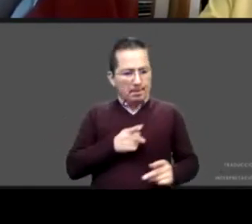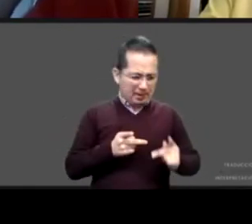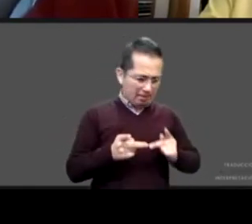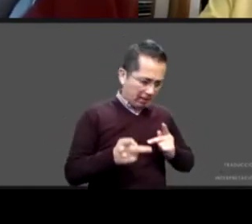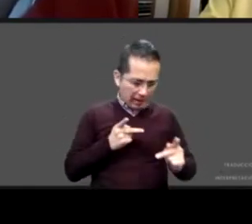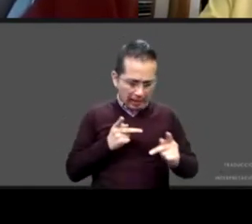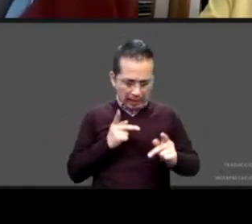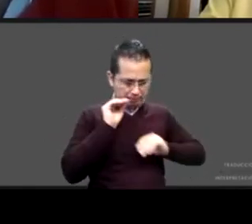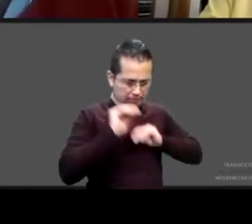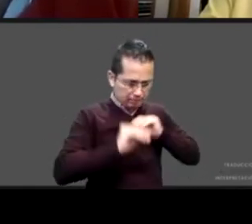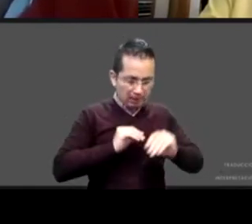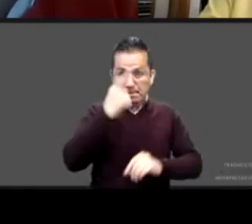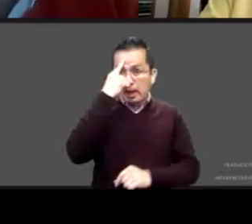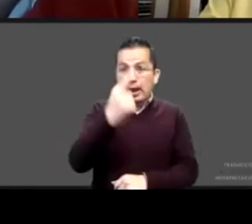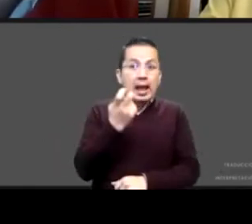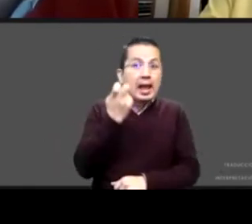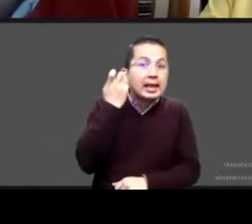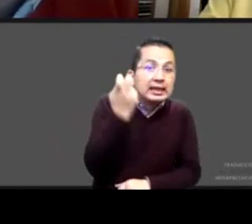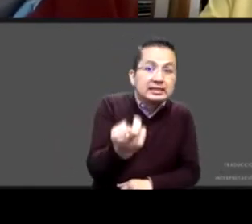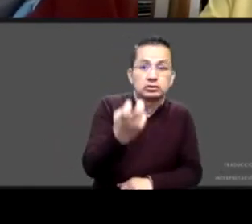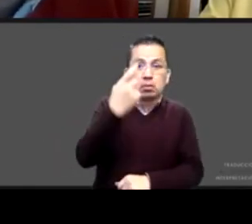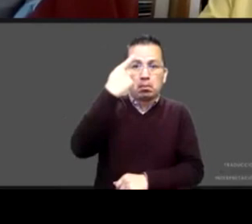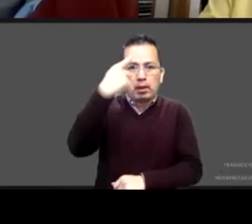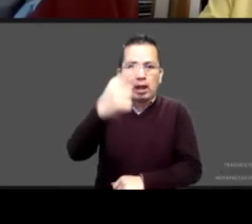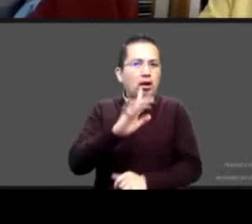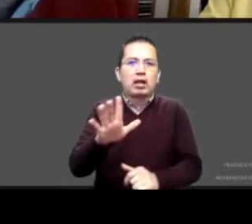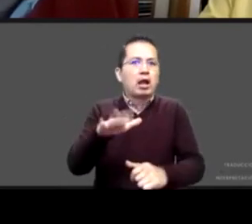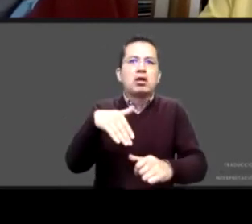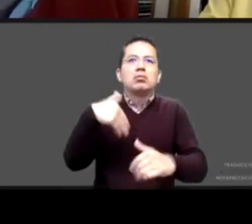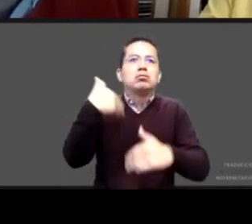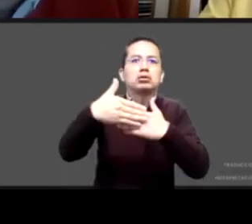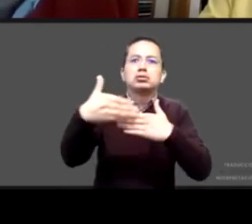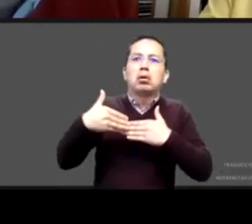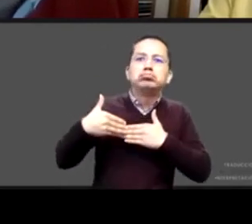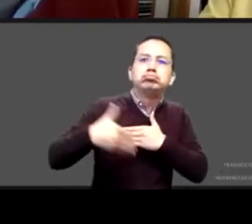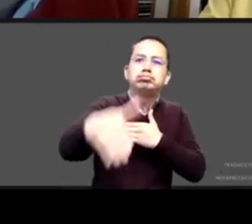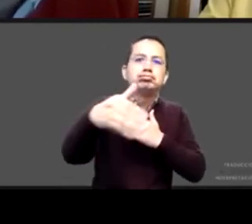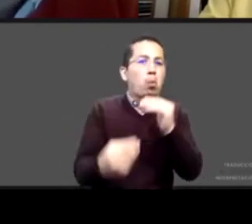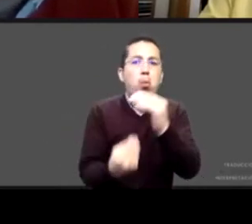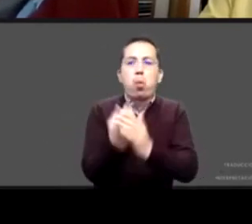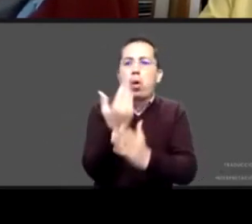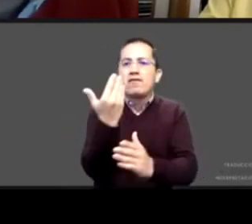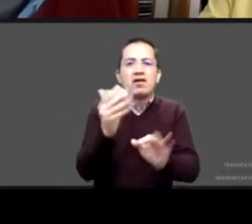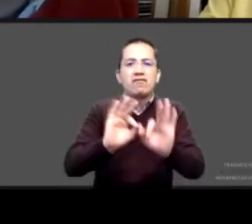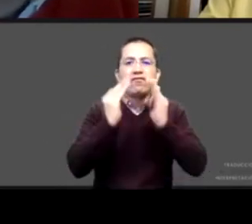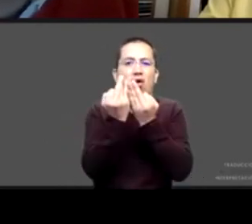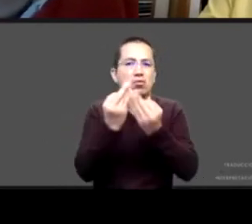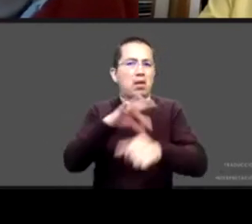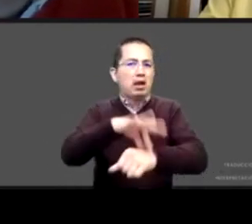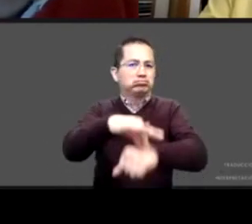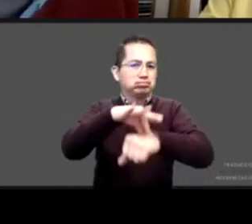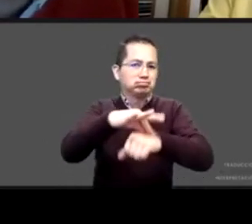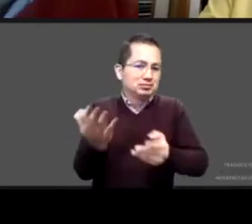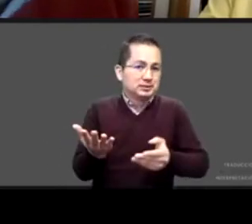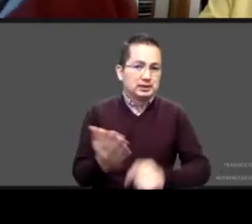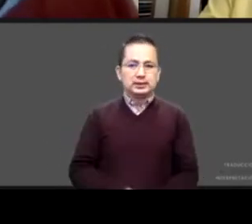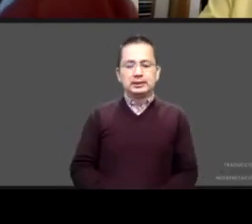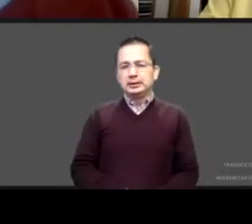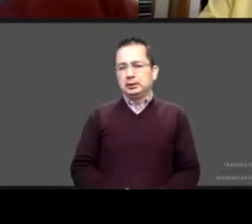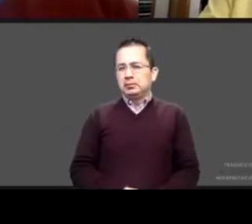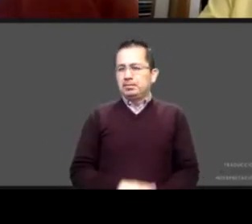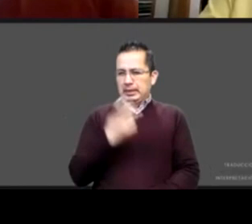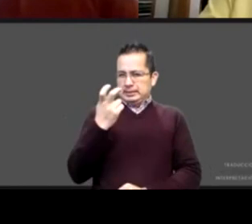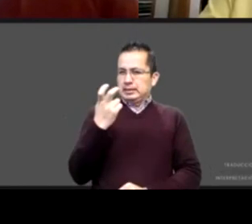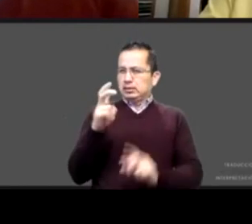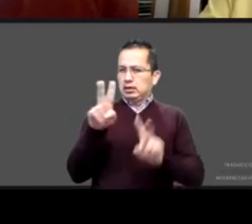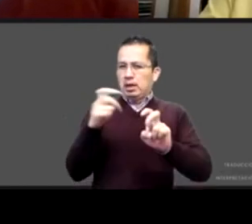para esa nueva realidad que se nos viene. Y en ese sentido, un par de comentarios. Por un lado,